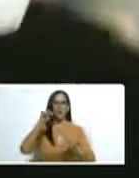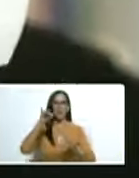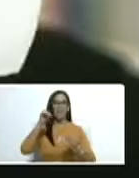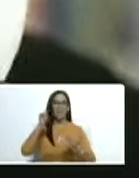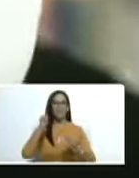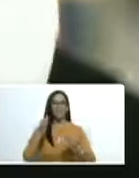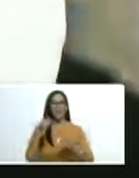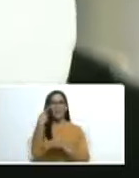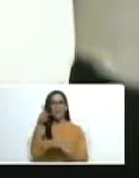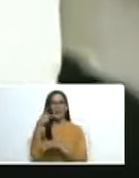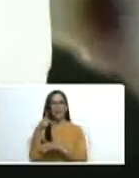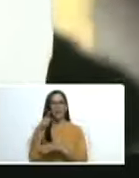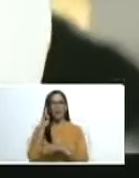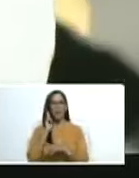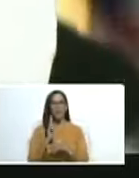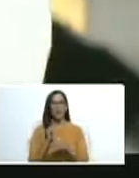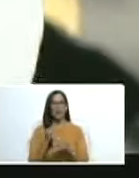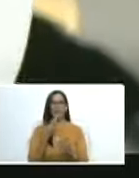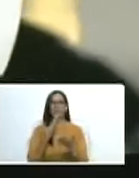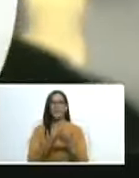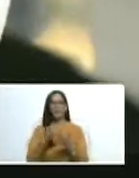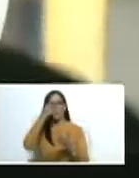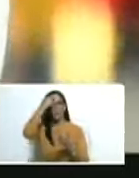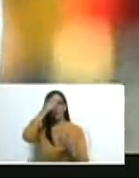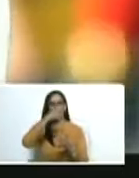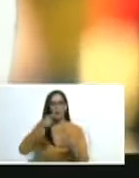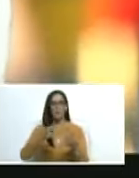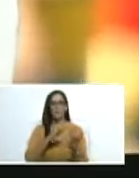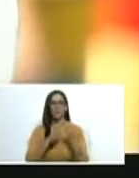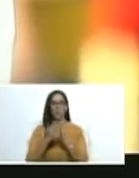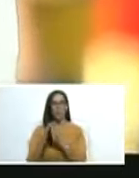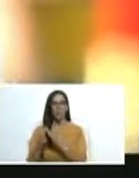Bolívar, pidiendo para su pueblo, para su comunidad.